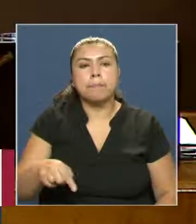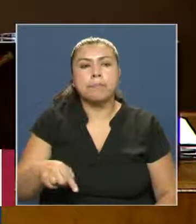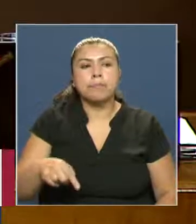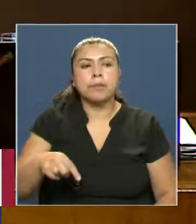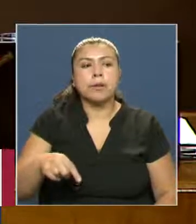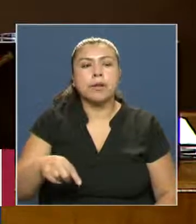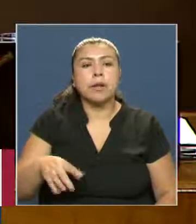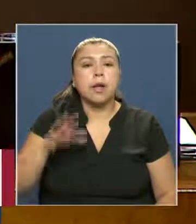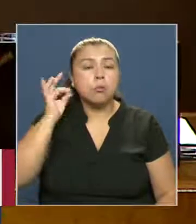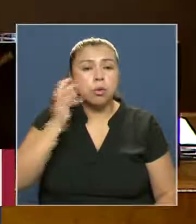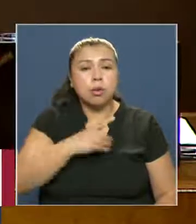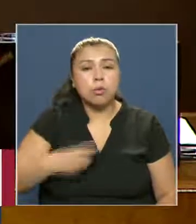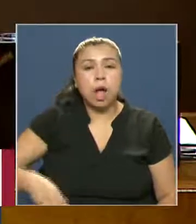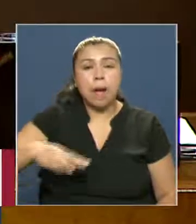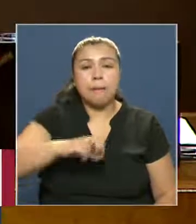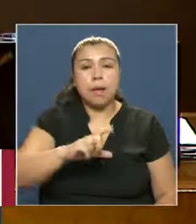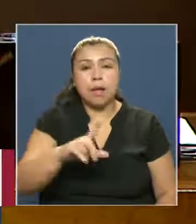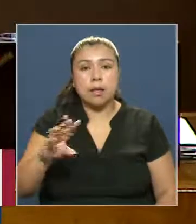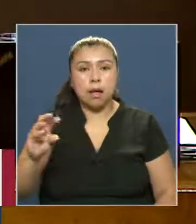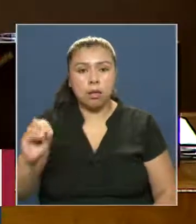Nullado. Tiene la palabra.